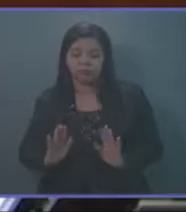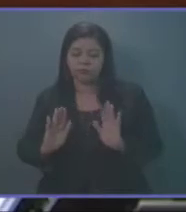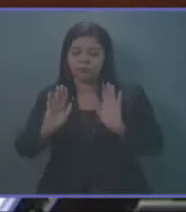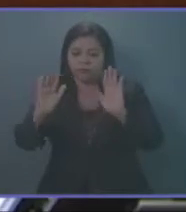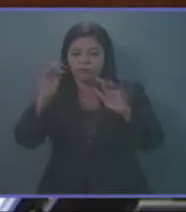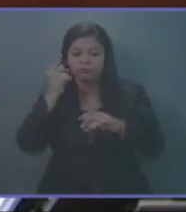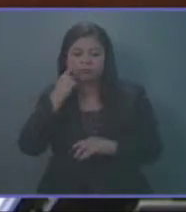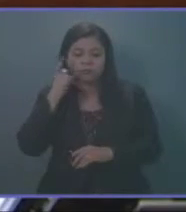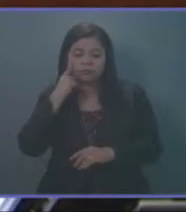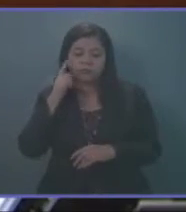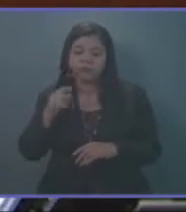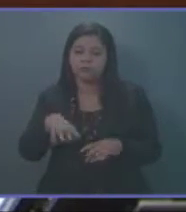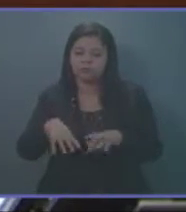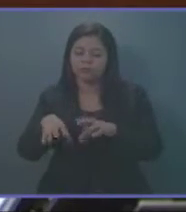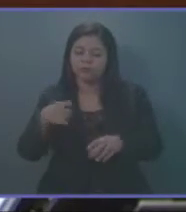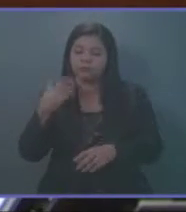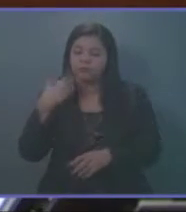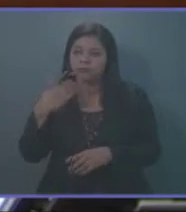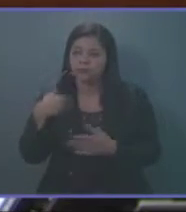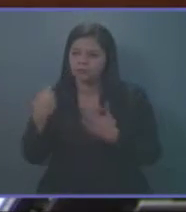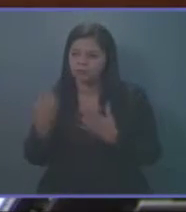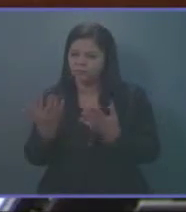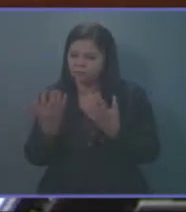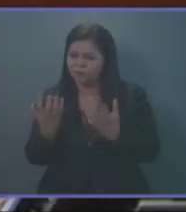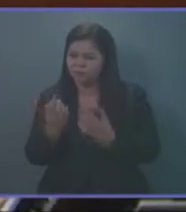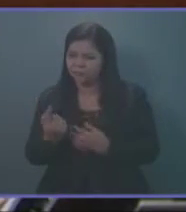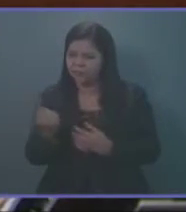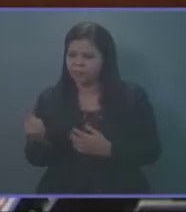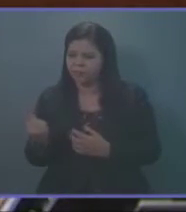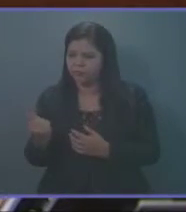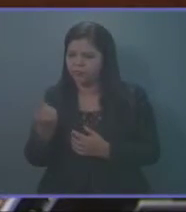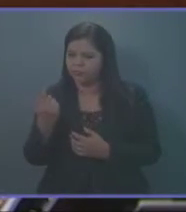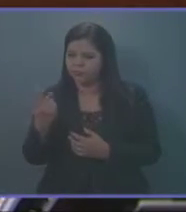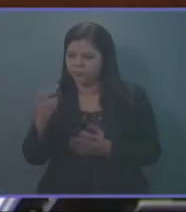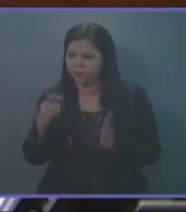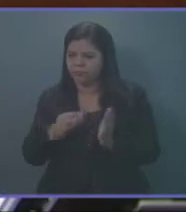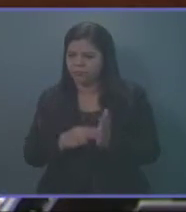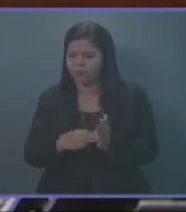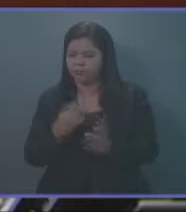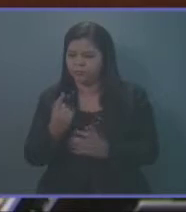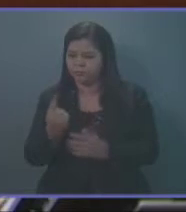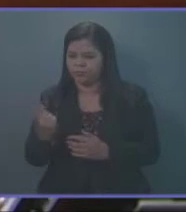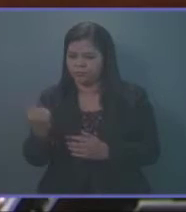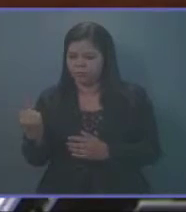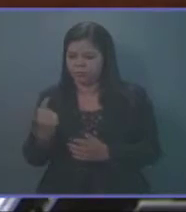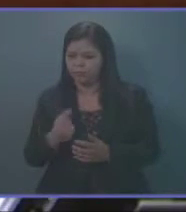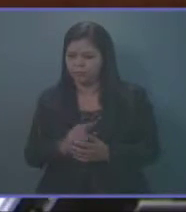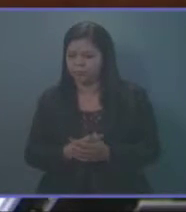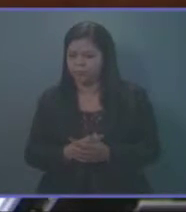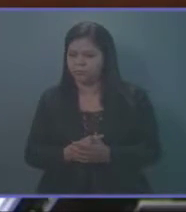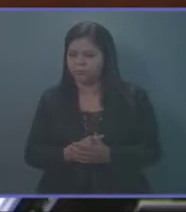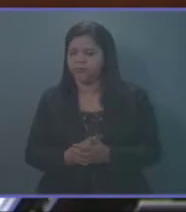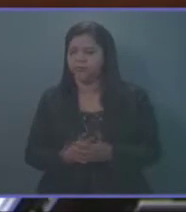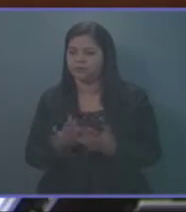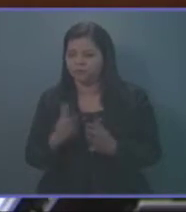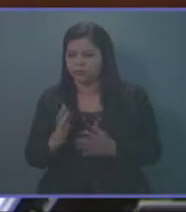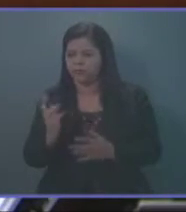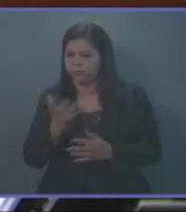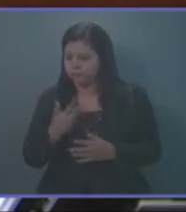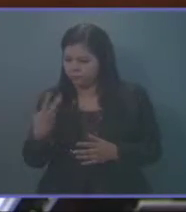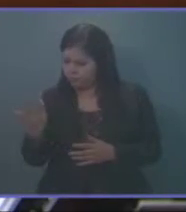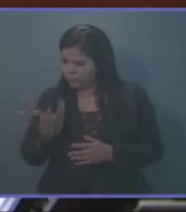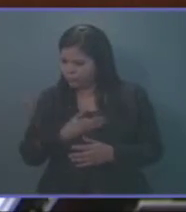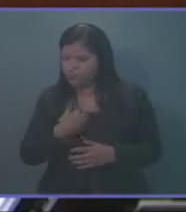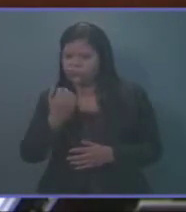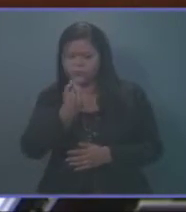que le devolvió la vida a más de 3000 personas en este departamento una una perdida que nos duele a toda la